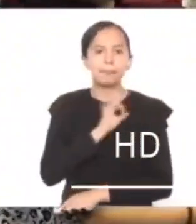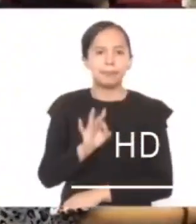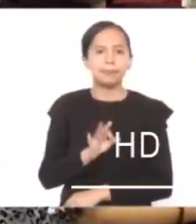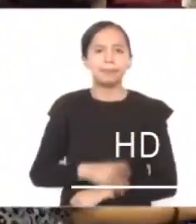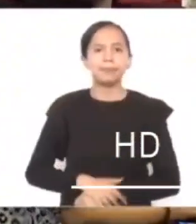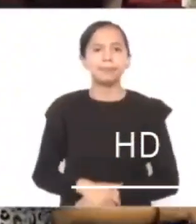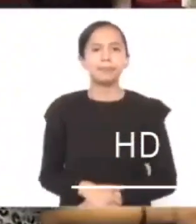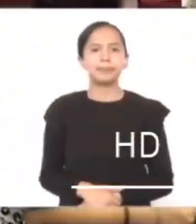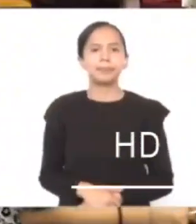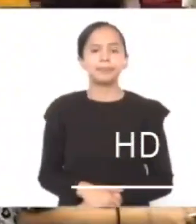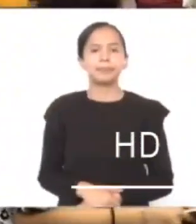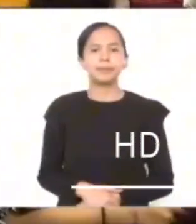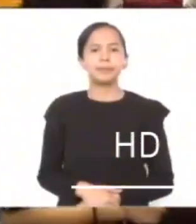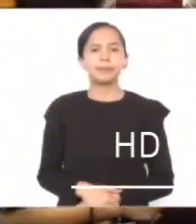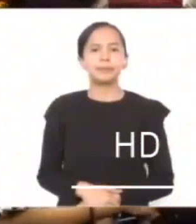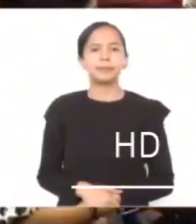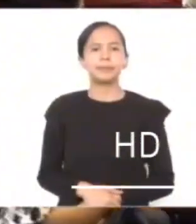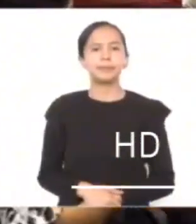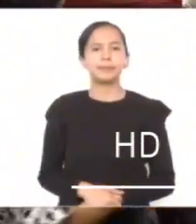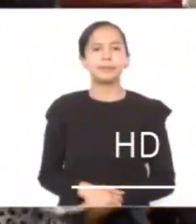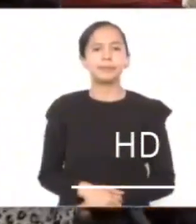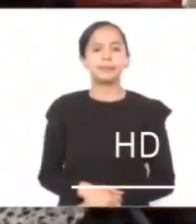favor.